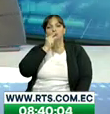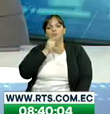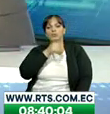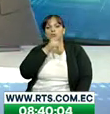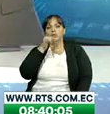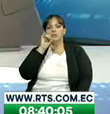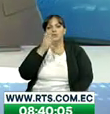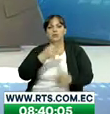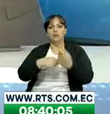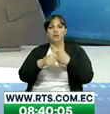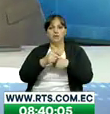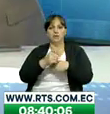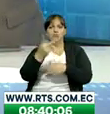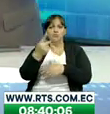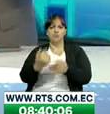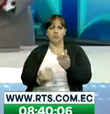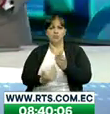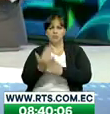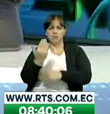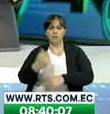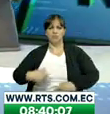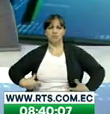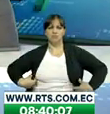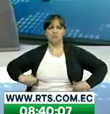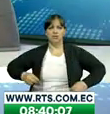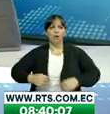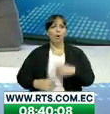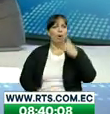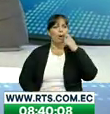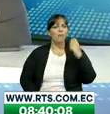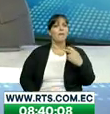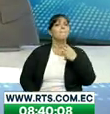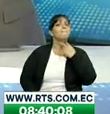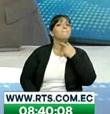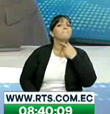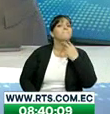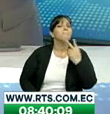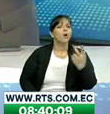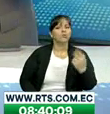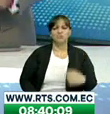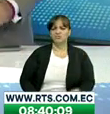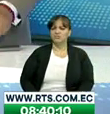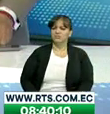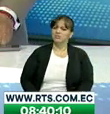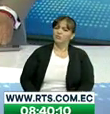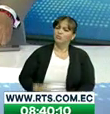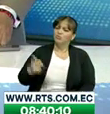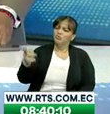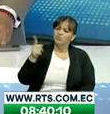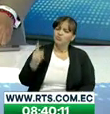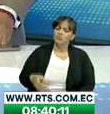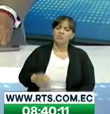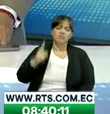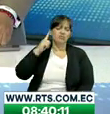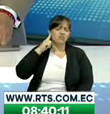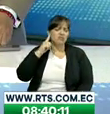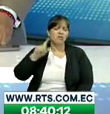nosotros los que les hacemos suyas en sus casas y los que no les orinamos en la puerta de su casa